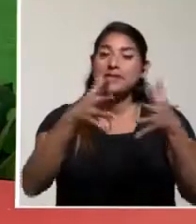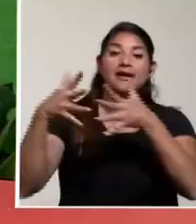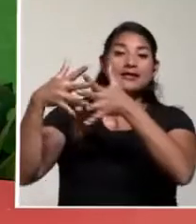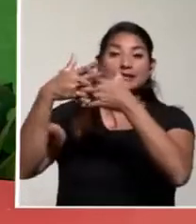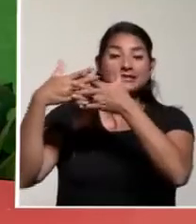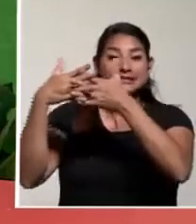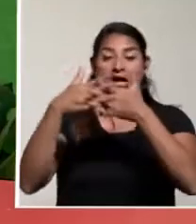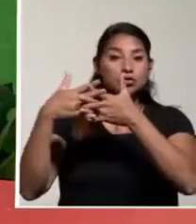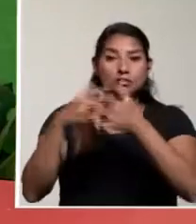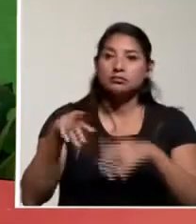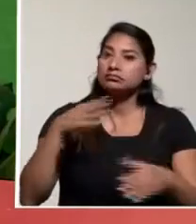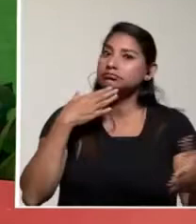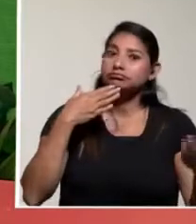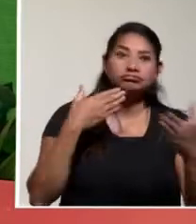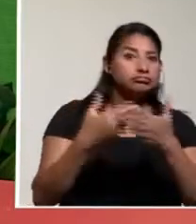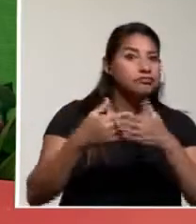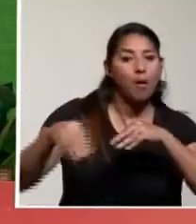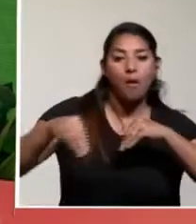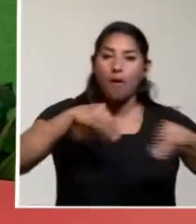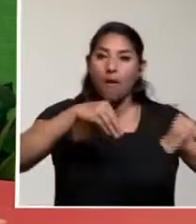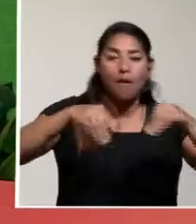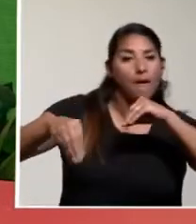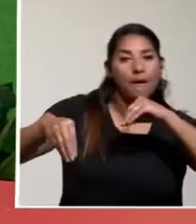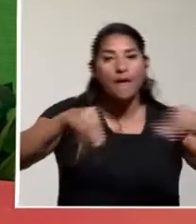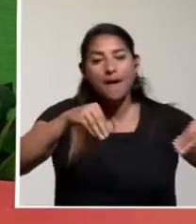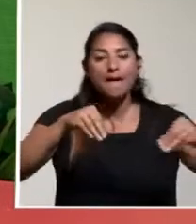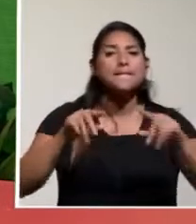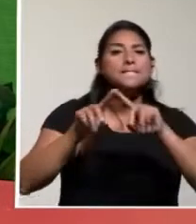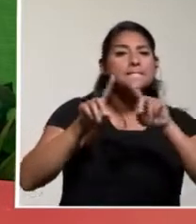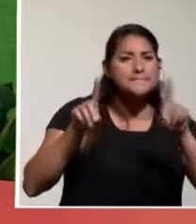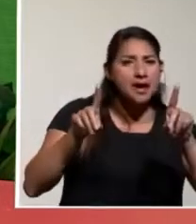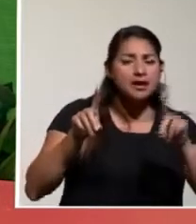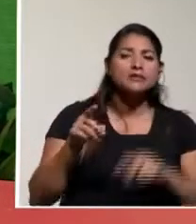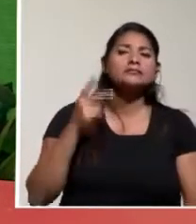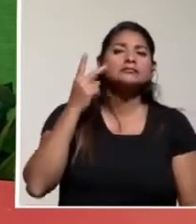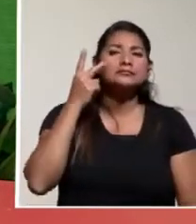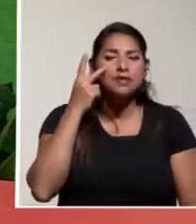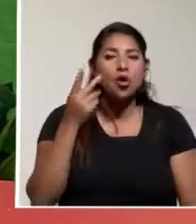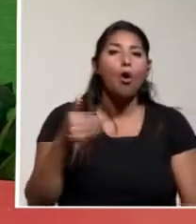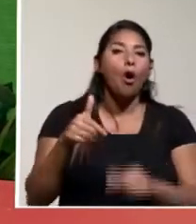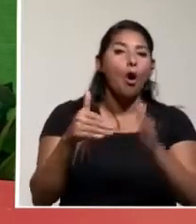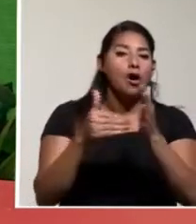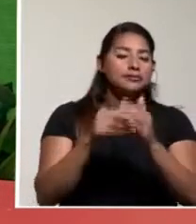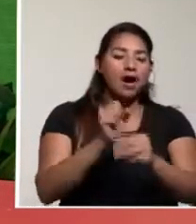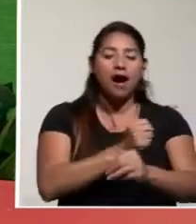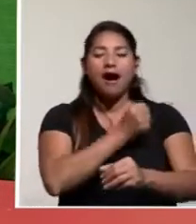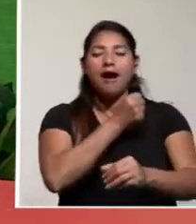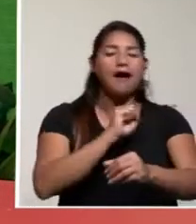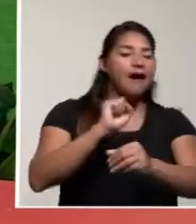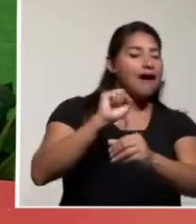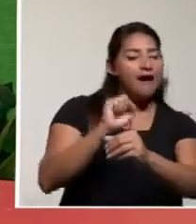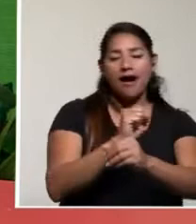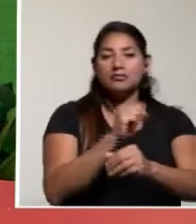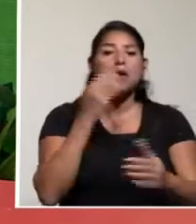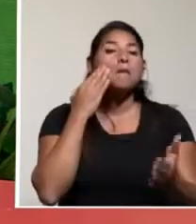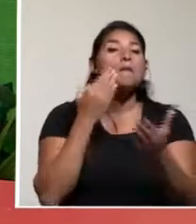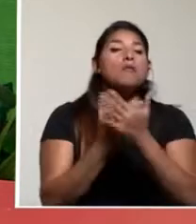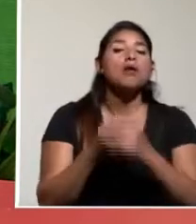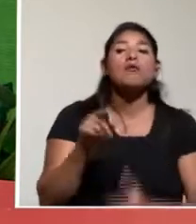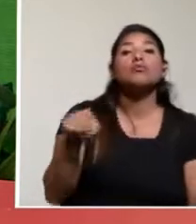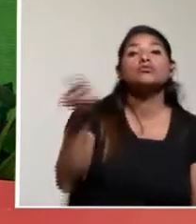Unidos y es súper, súper movido. Pero esta vez yo voy a volver a cantar porque yo le tengo que hacer una prueba a